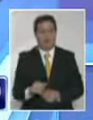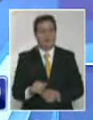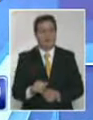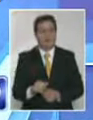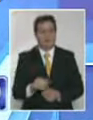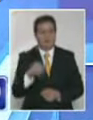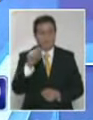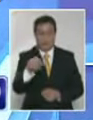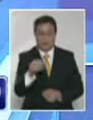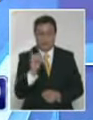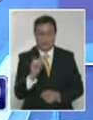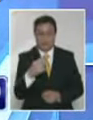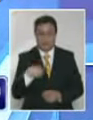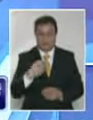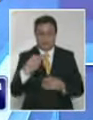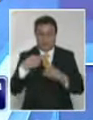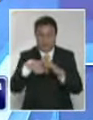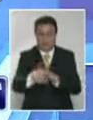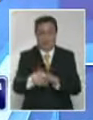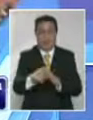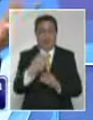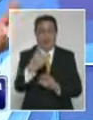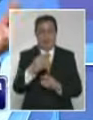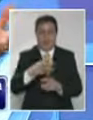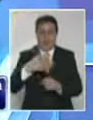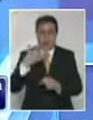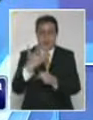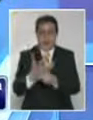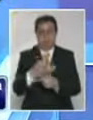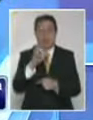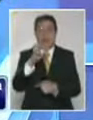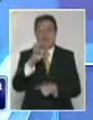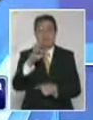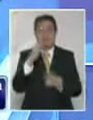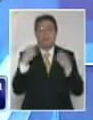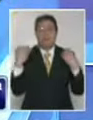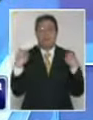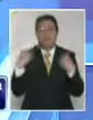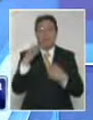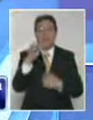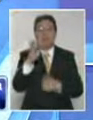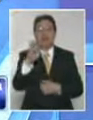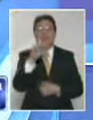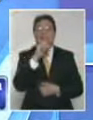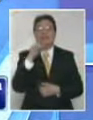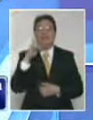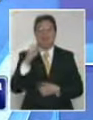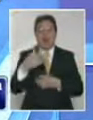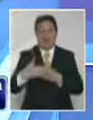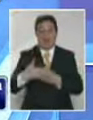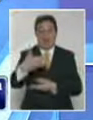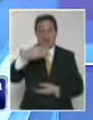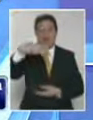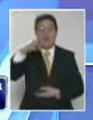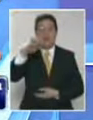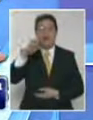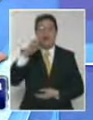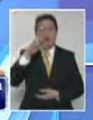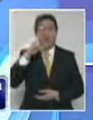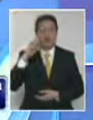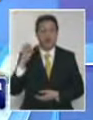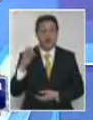Fíjate que yo entré, había montones de prácticas para el Mercurio y para entrar a la revista Hoy, que era la única en